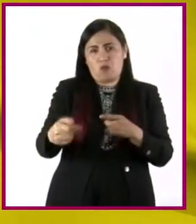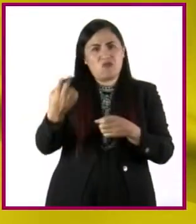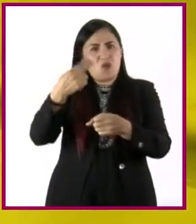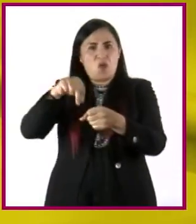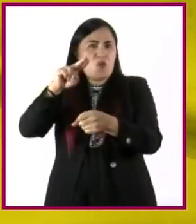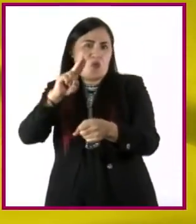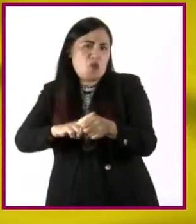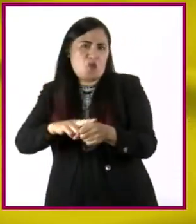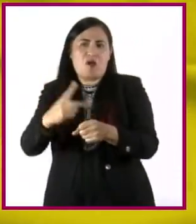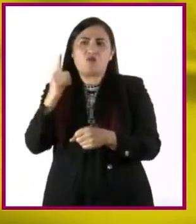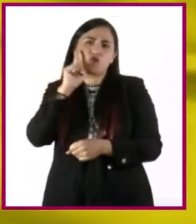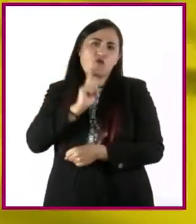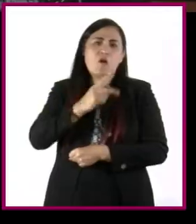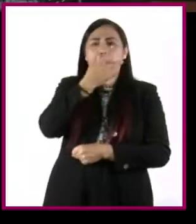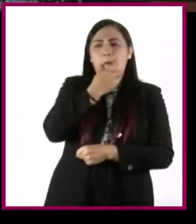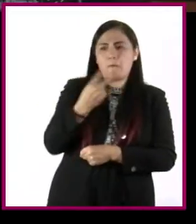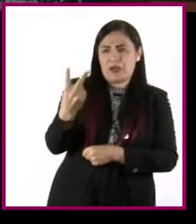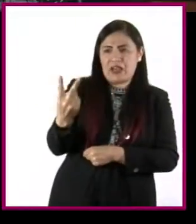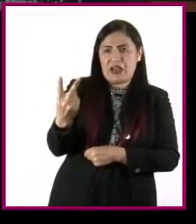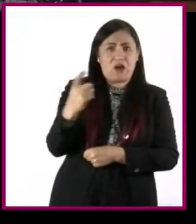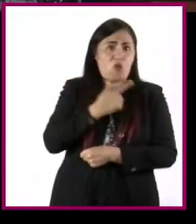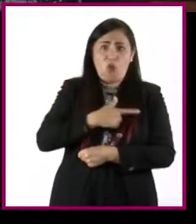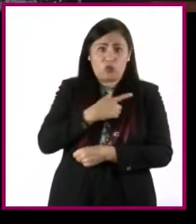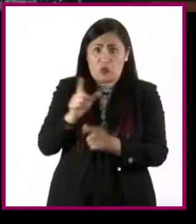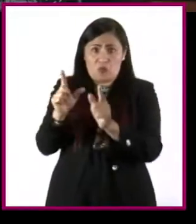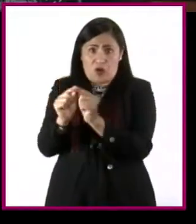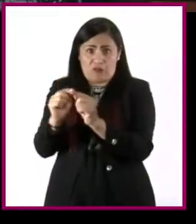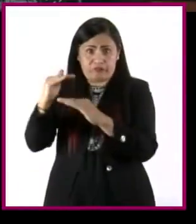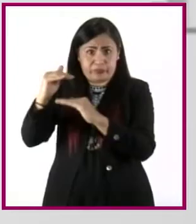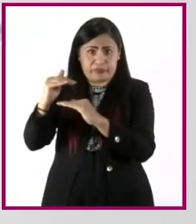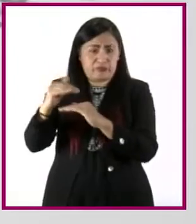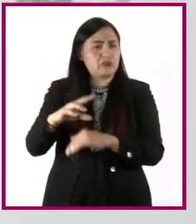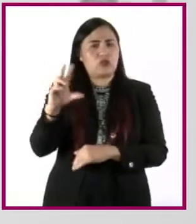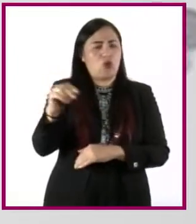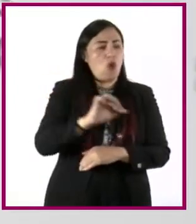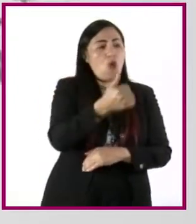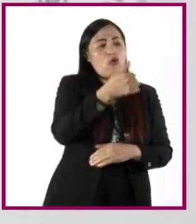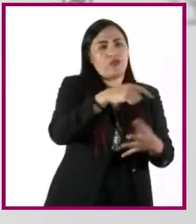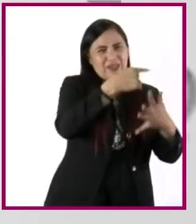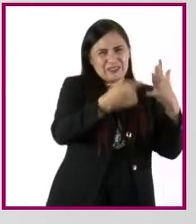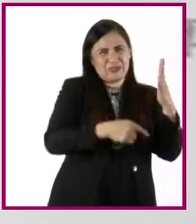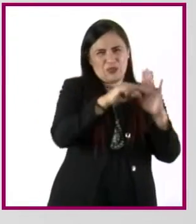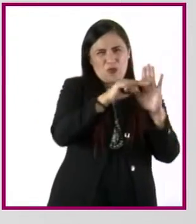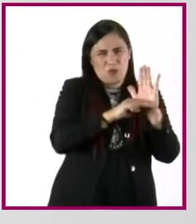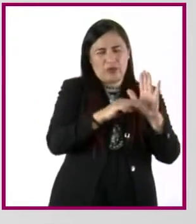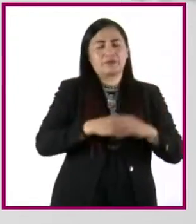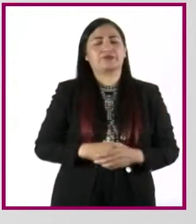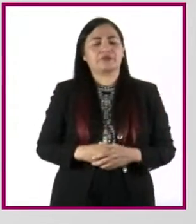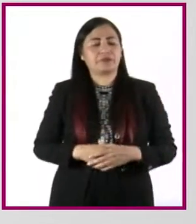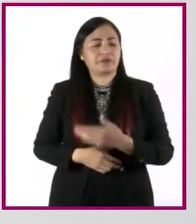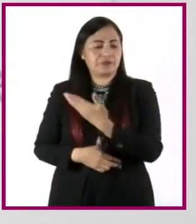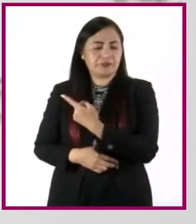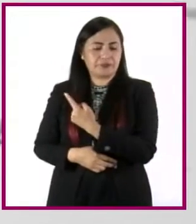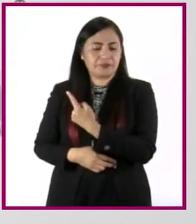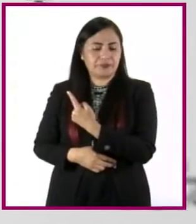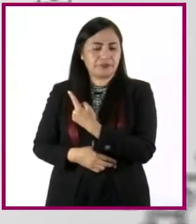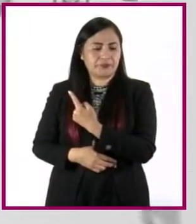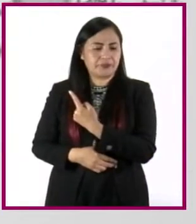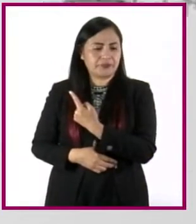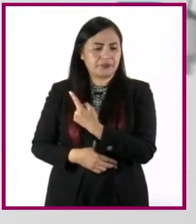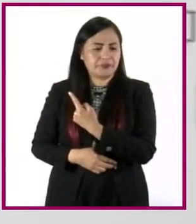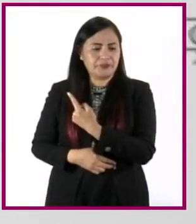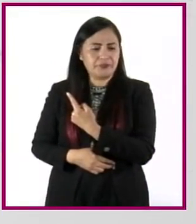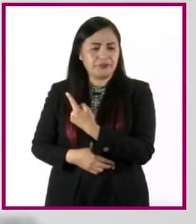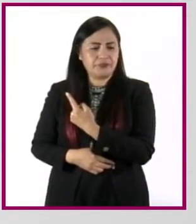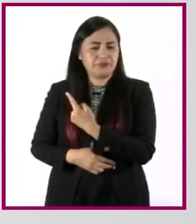del heteropatriarcado. Ágata, ¿cómo se define el heteropatriarcado? Heteropatriarcado, concepción abstracta para